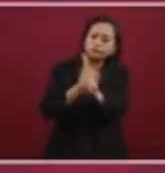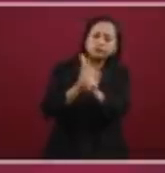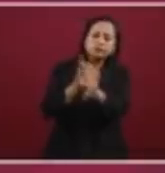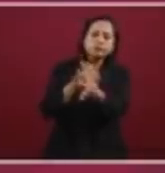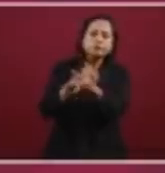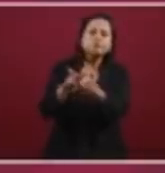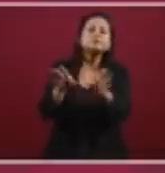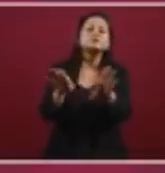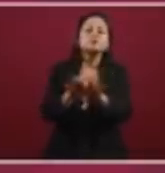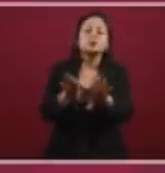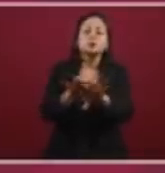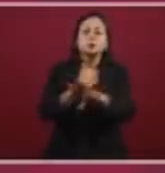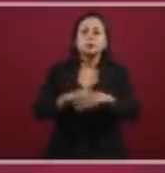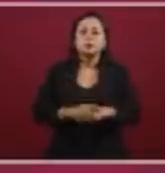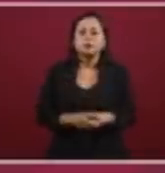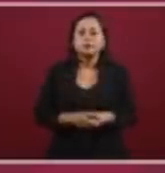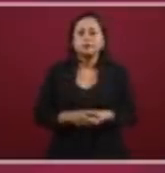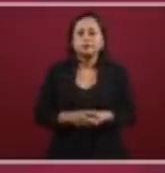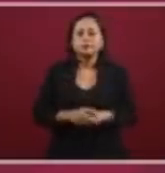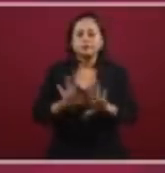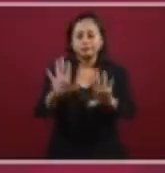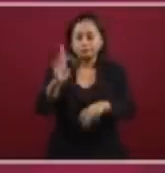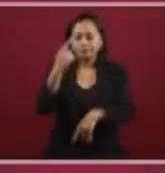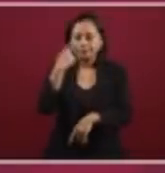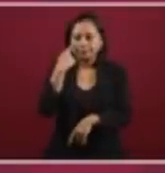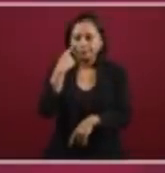mire este año